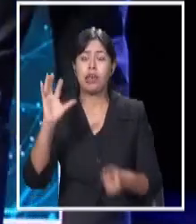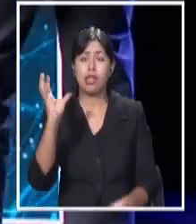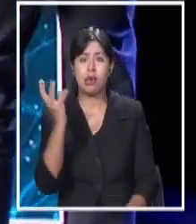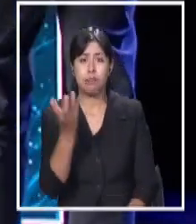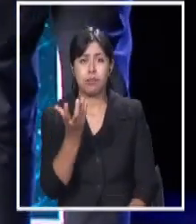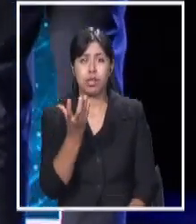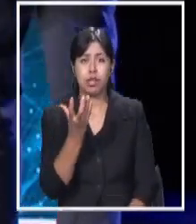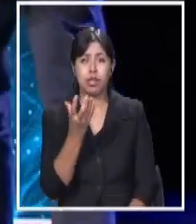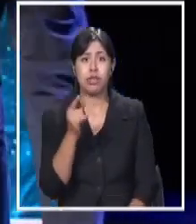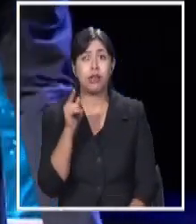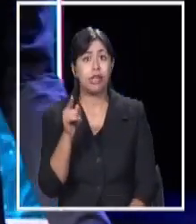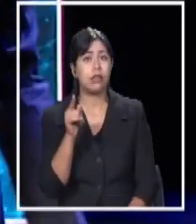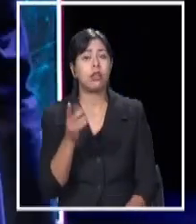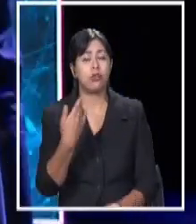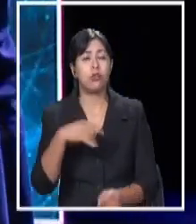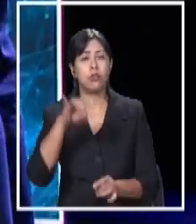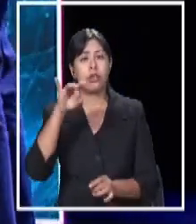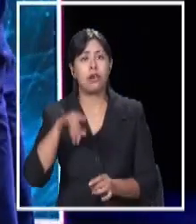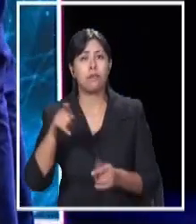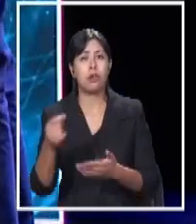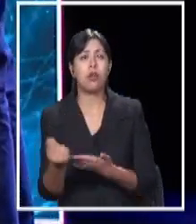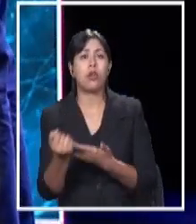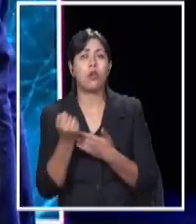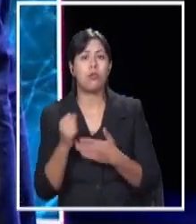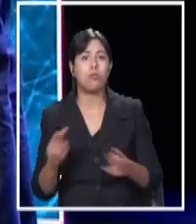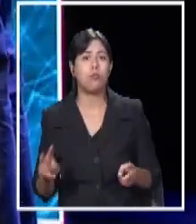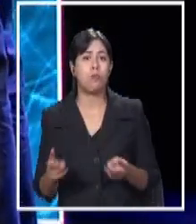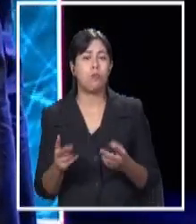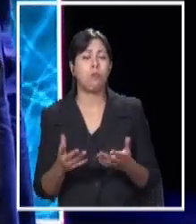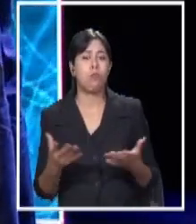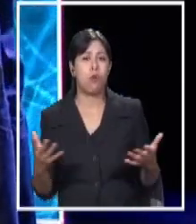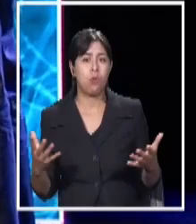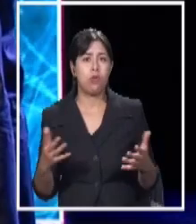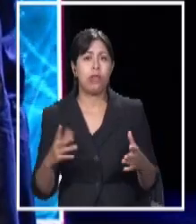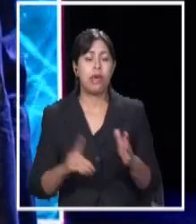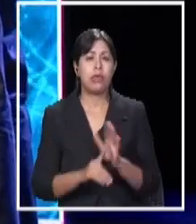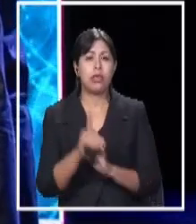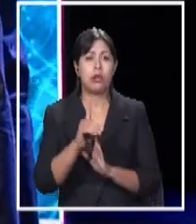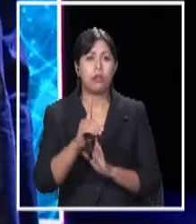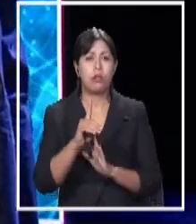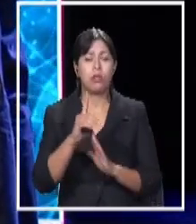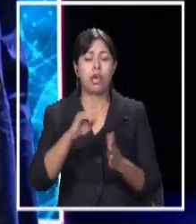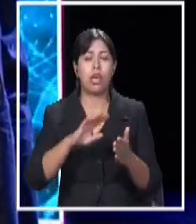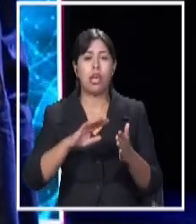que claramente sabemos que contribuyen mucho al desarrollo de enfermedades mentales.